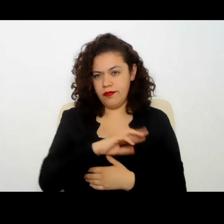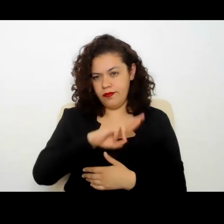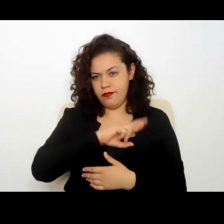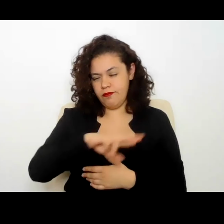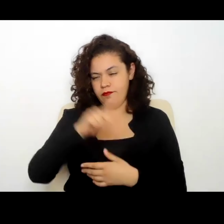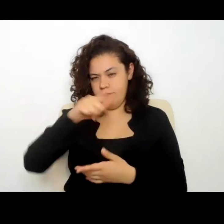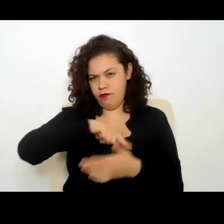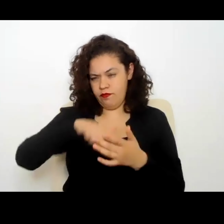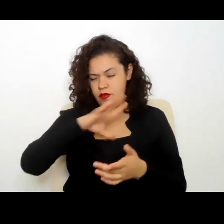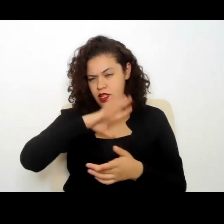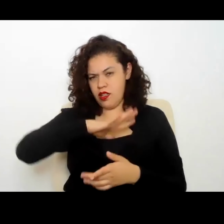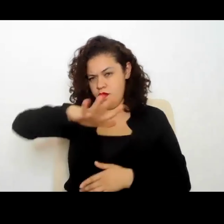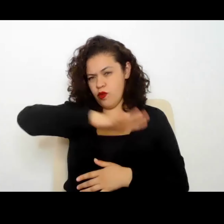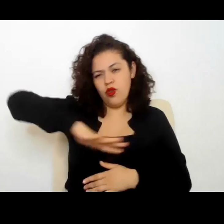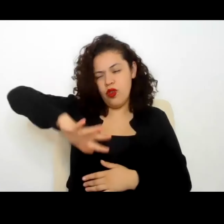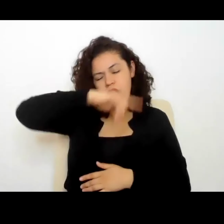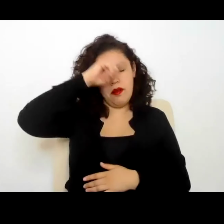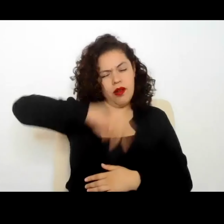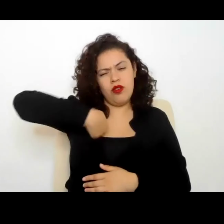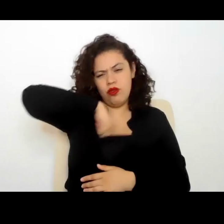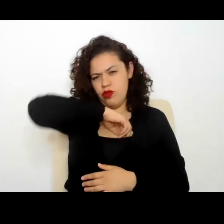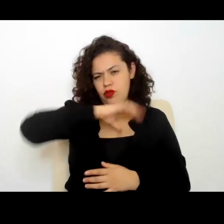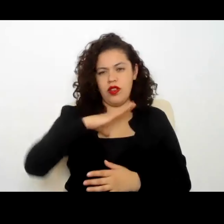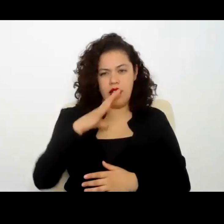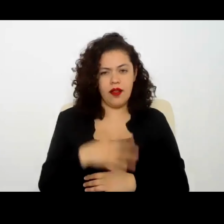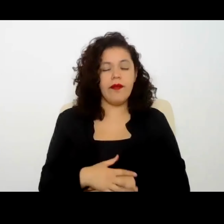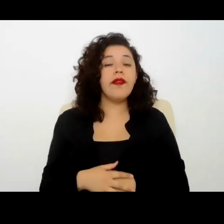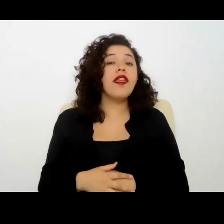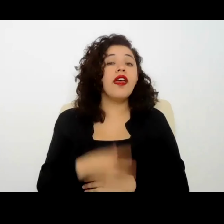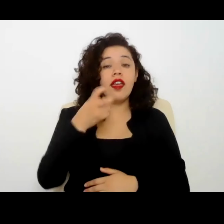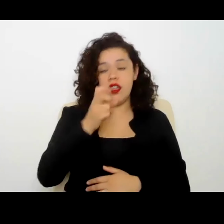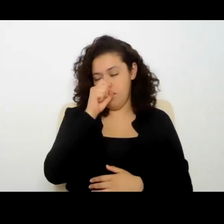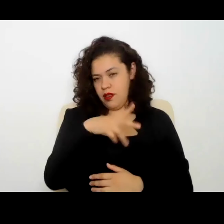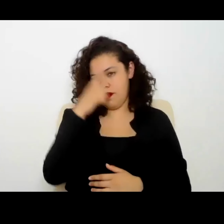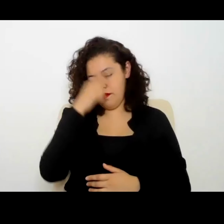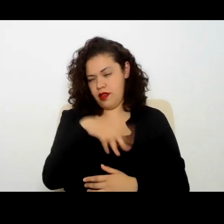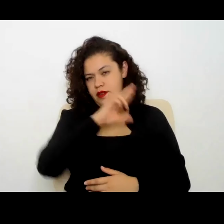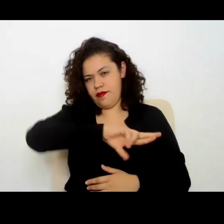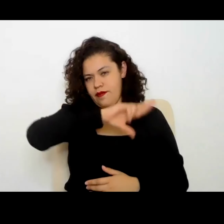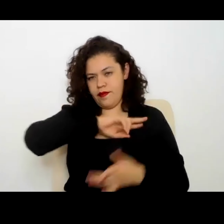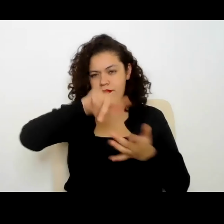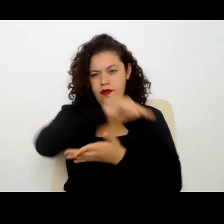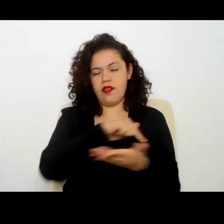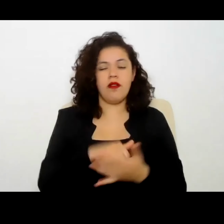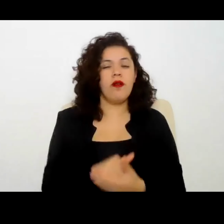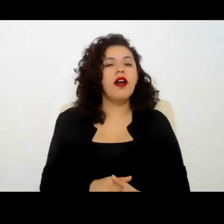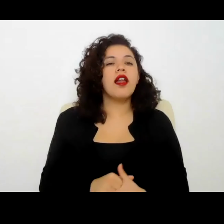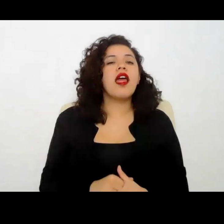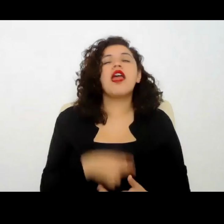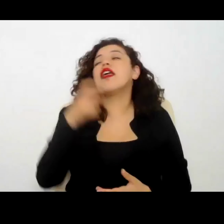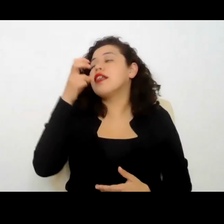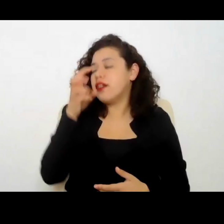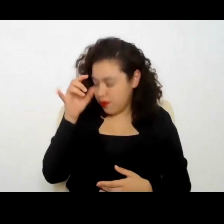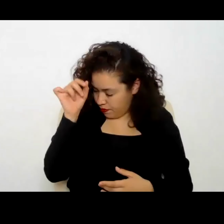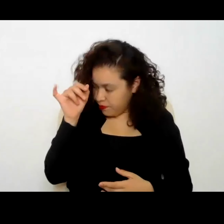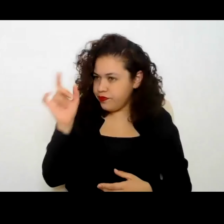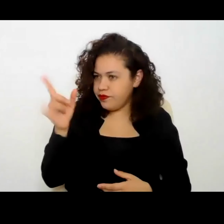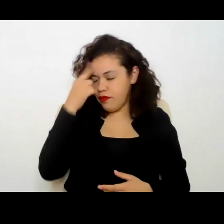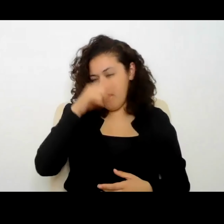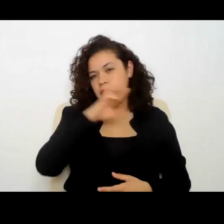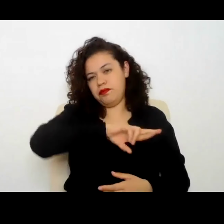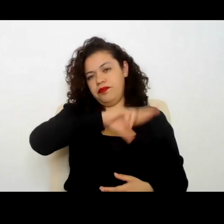como que un espacio donde estamos. ¿Eso se consideraría también como renta del inmueble? Sí, se consideraría como renta del inmueble, Daniel, y